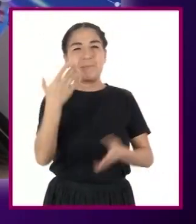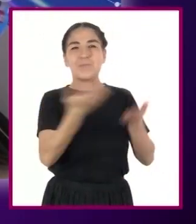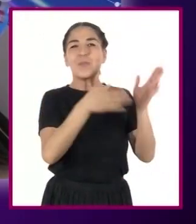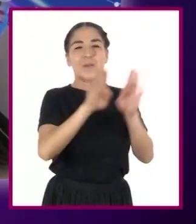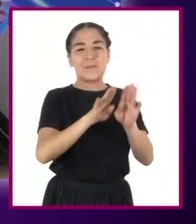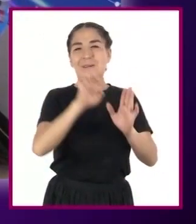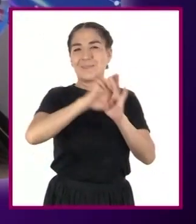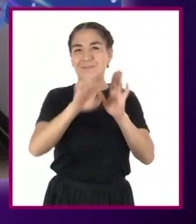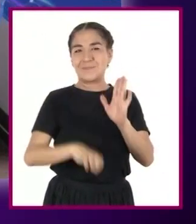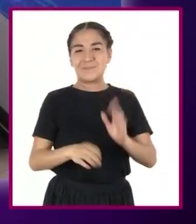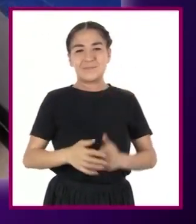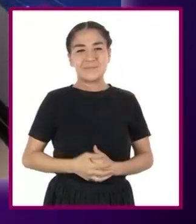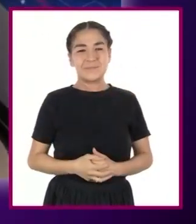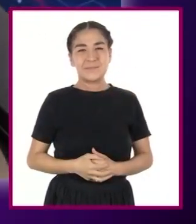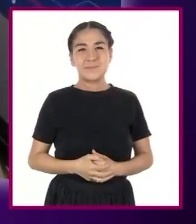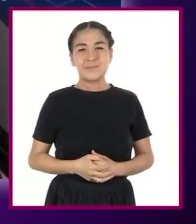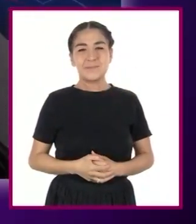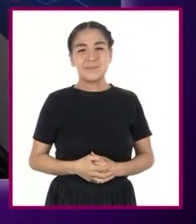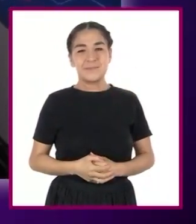un ejemplo.